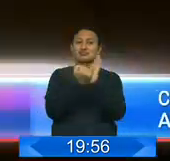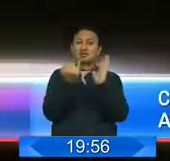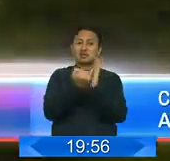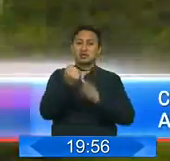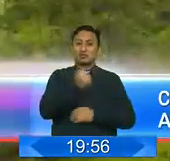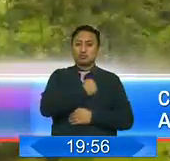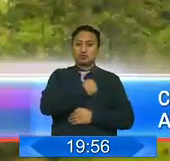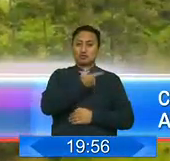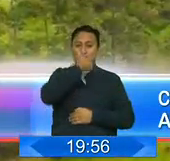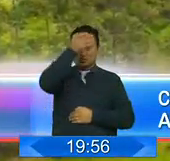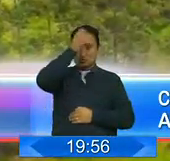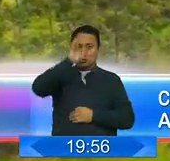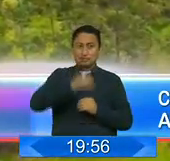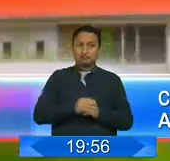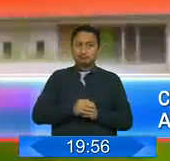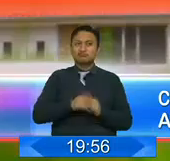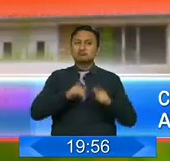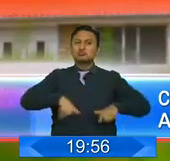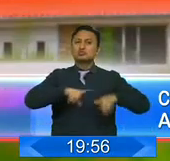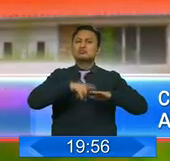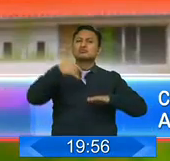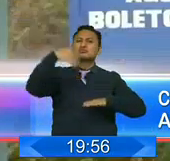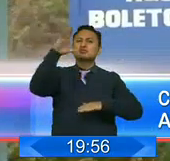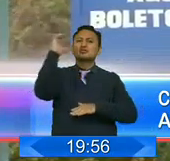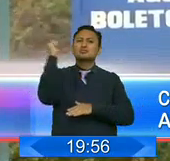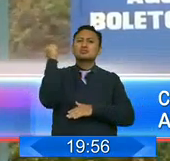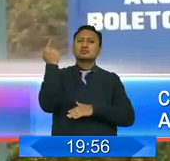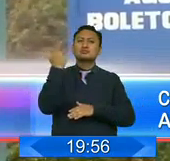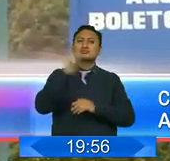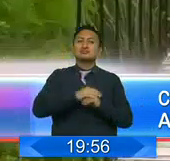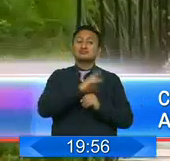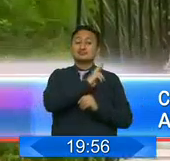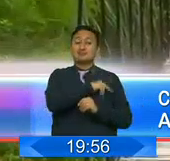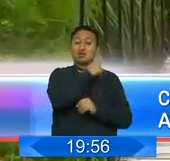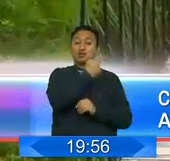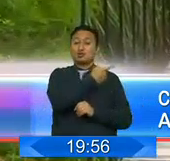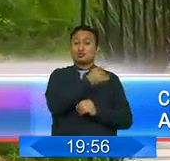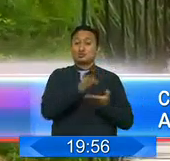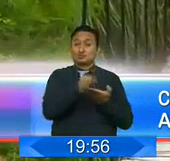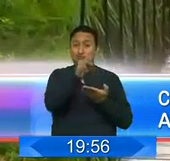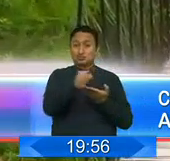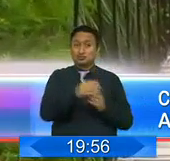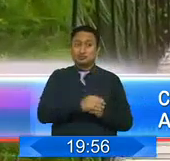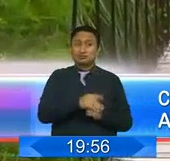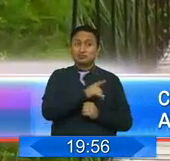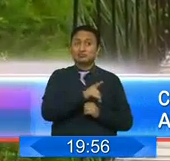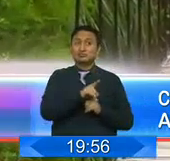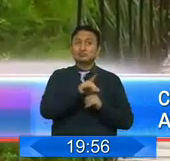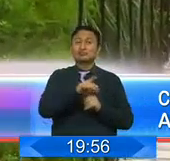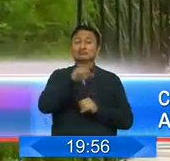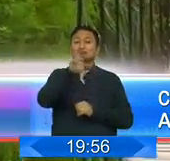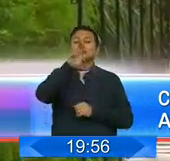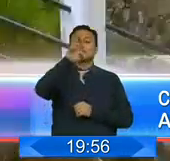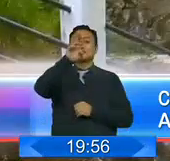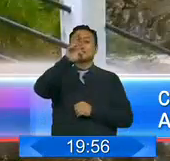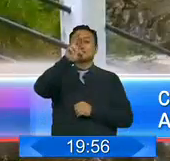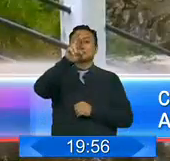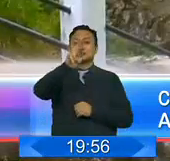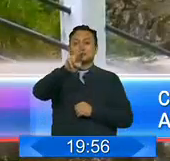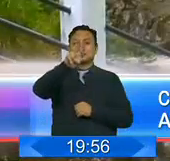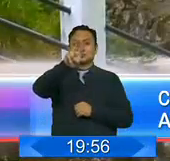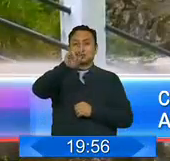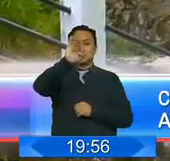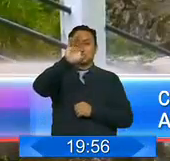cultura. Uno de los lugares más representativos religiosos del cantón Montúfar es la Gruta de la Paz, un